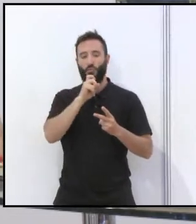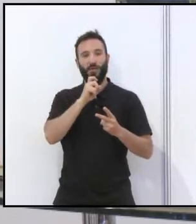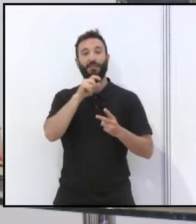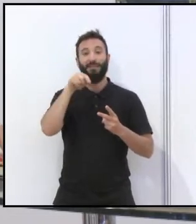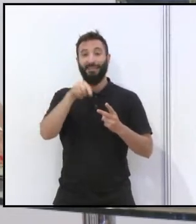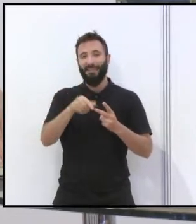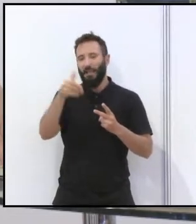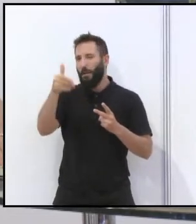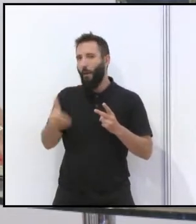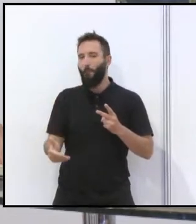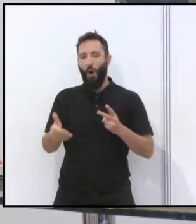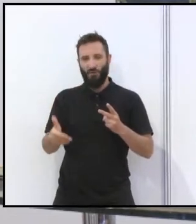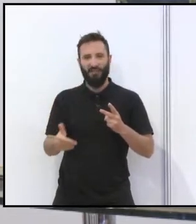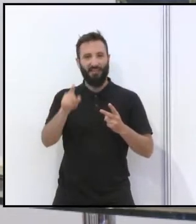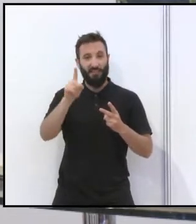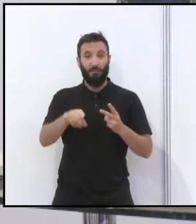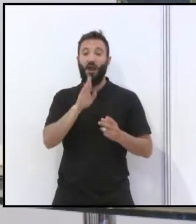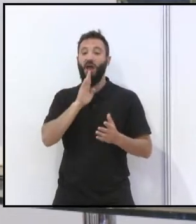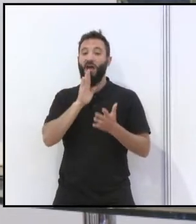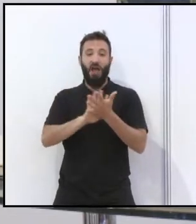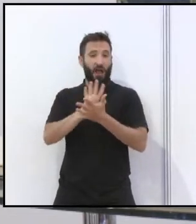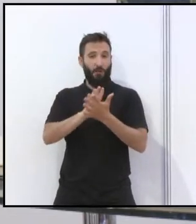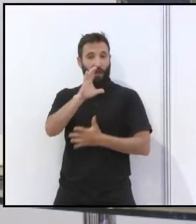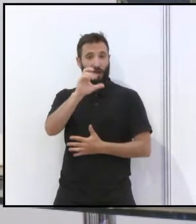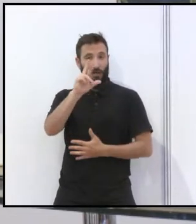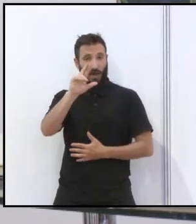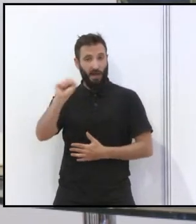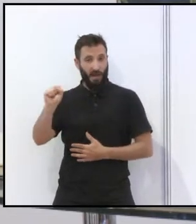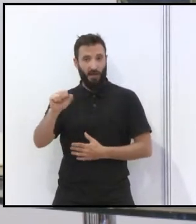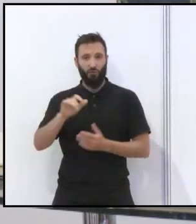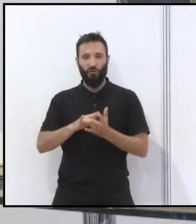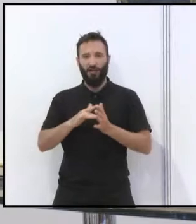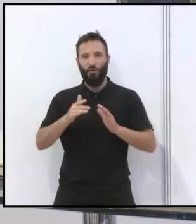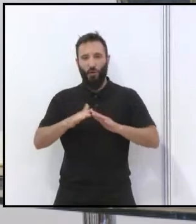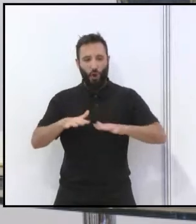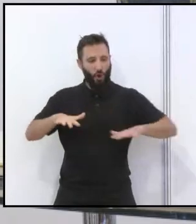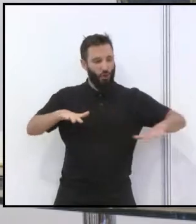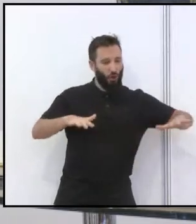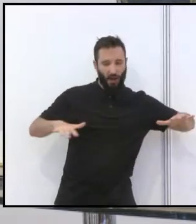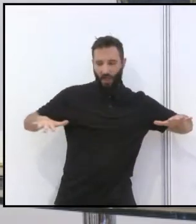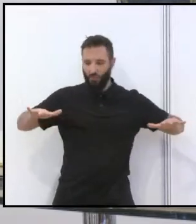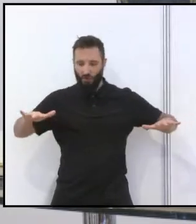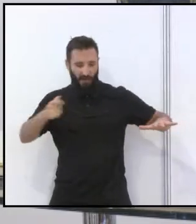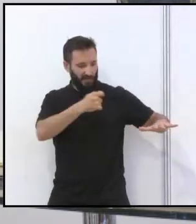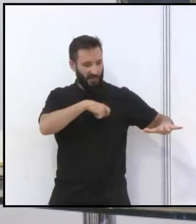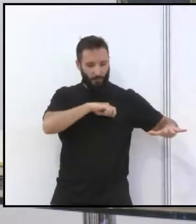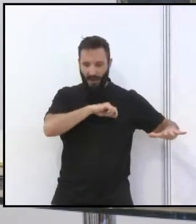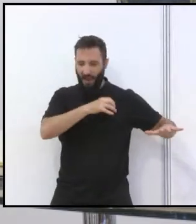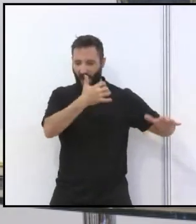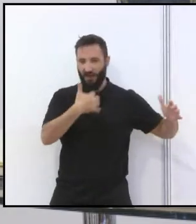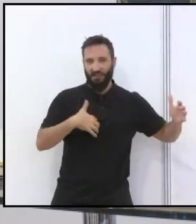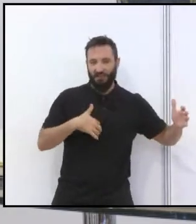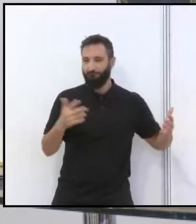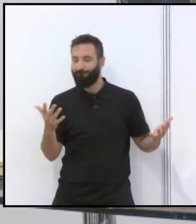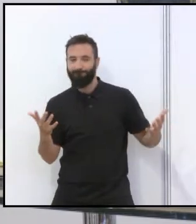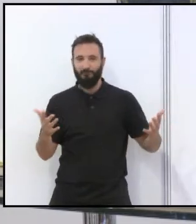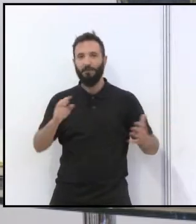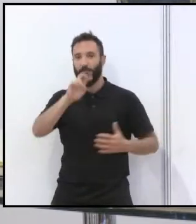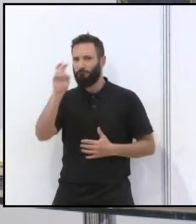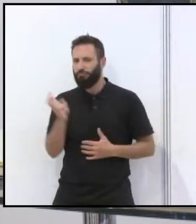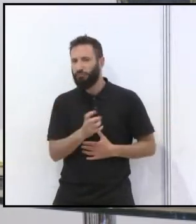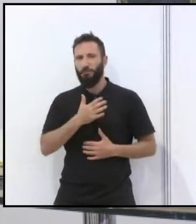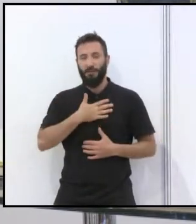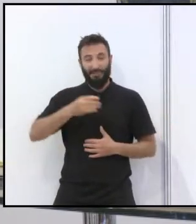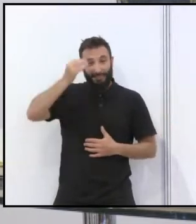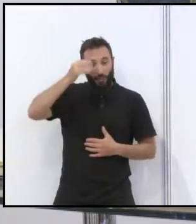aquí algo que también mencionaba Clara, ¿no? De las dos orillas, de los orígenes, etcétera, porque creo que todos los que